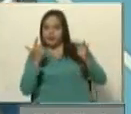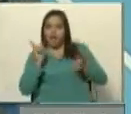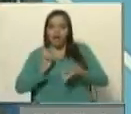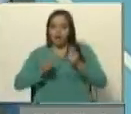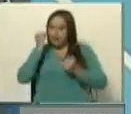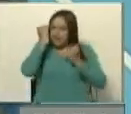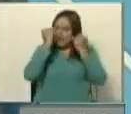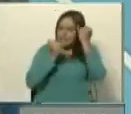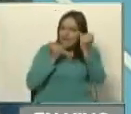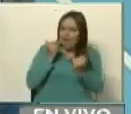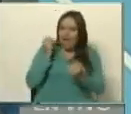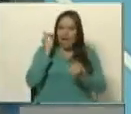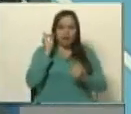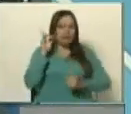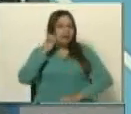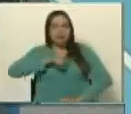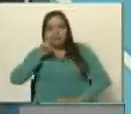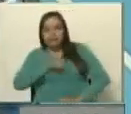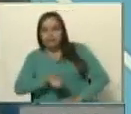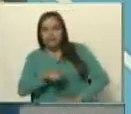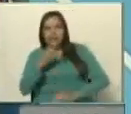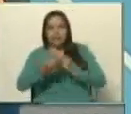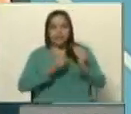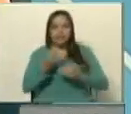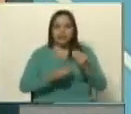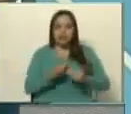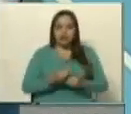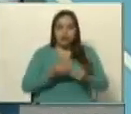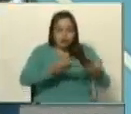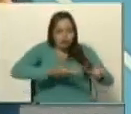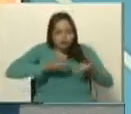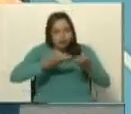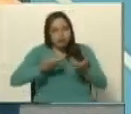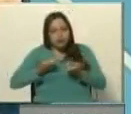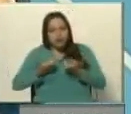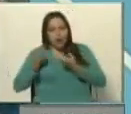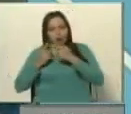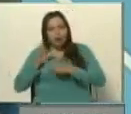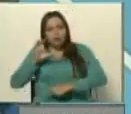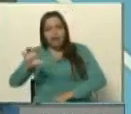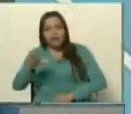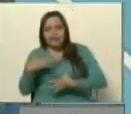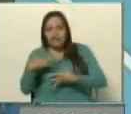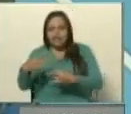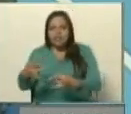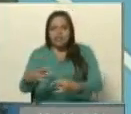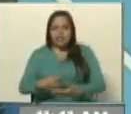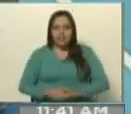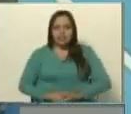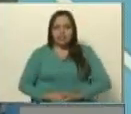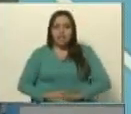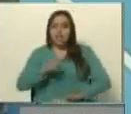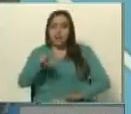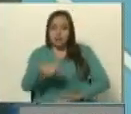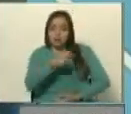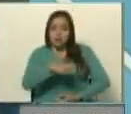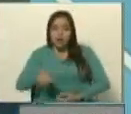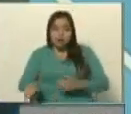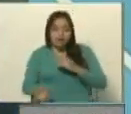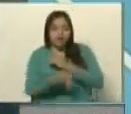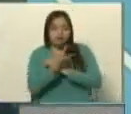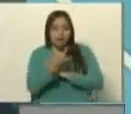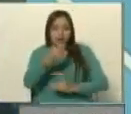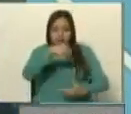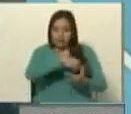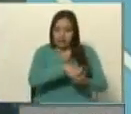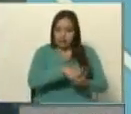una creación artificiosa, inducida desde el exterior por intereses foráneos y con traidores internos, ya lo ha